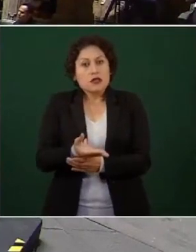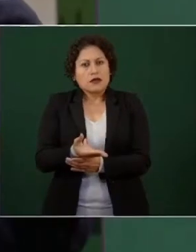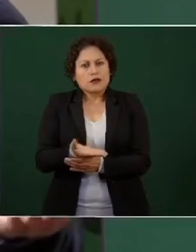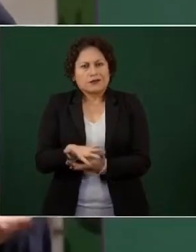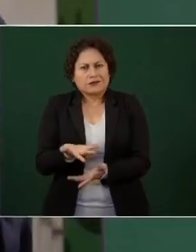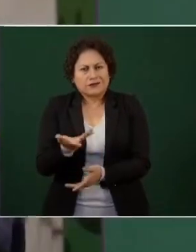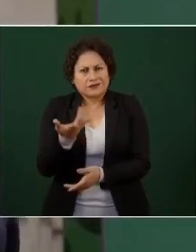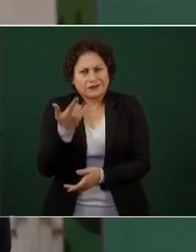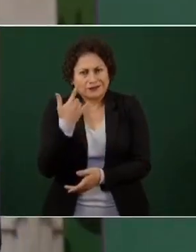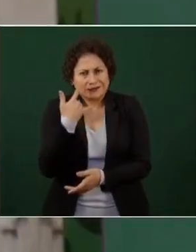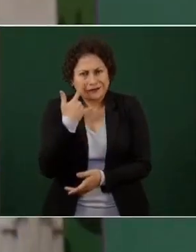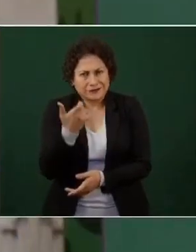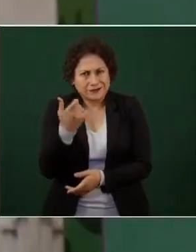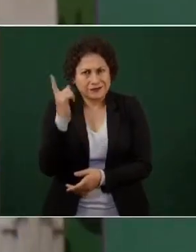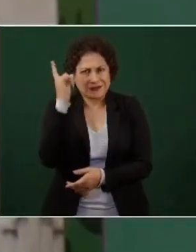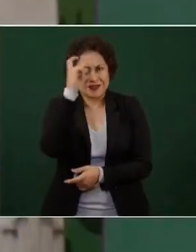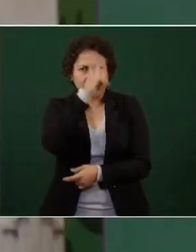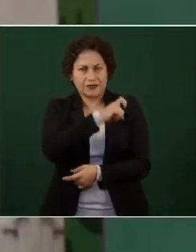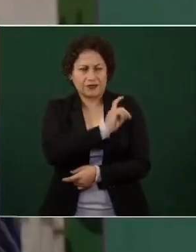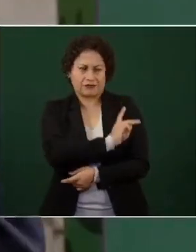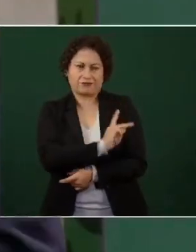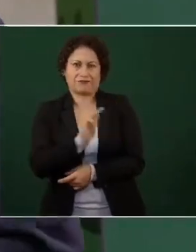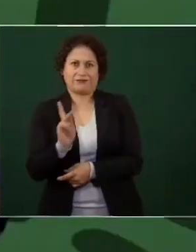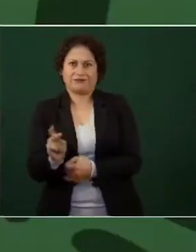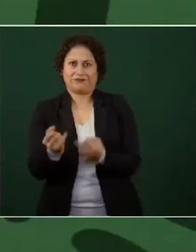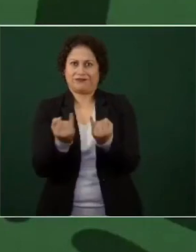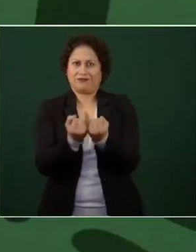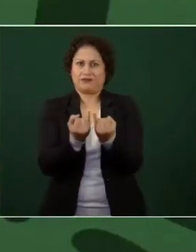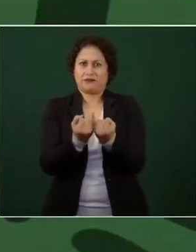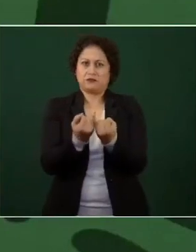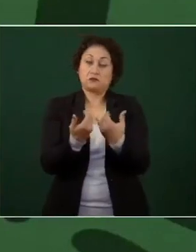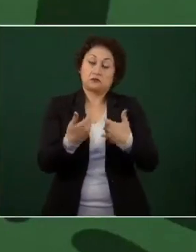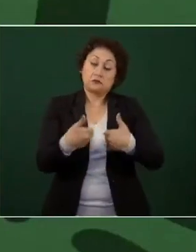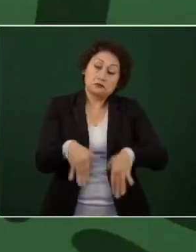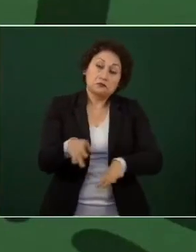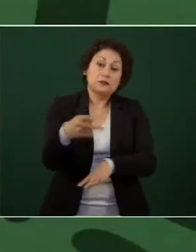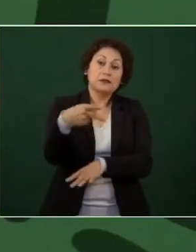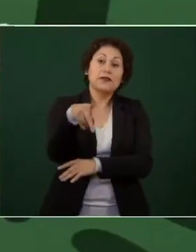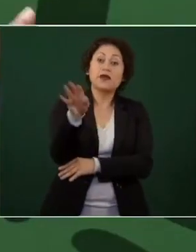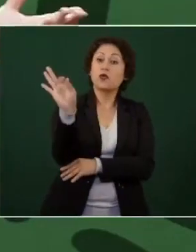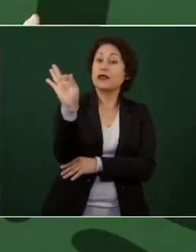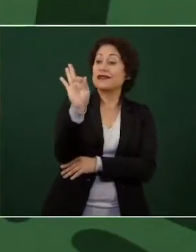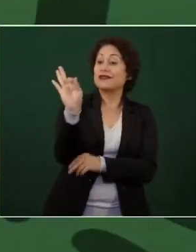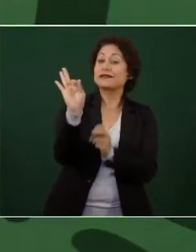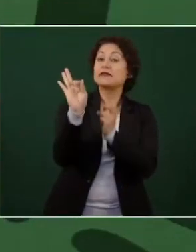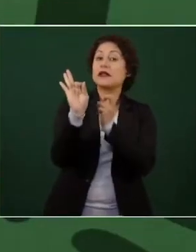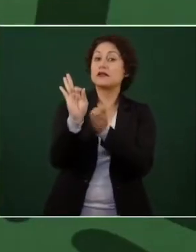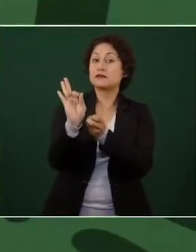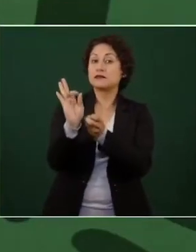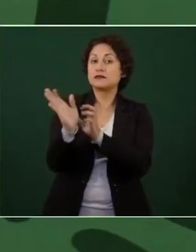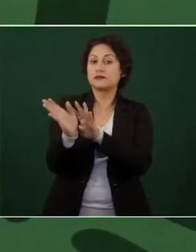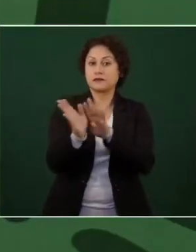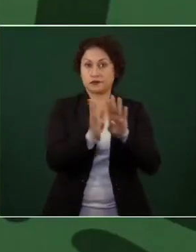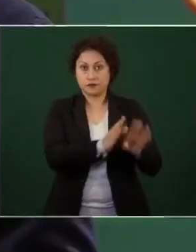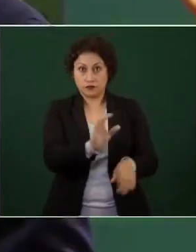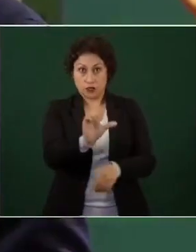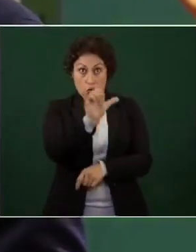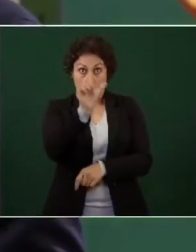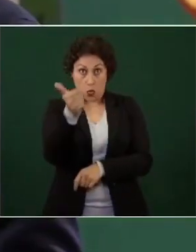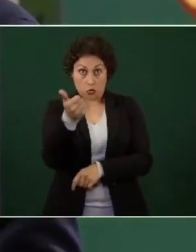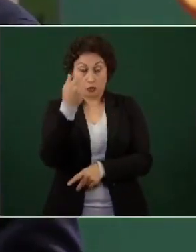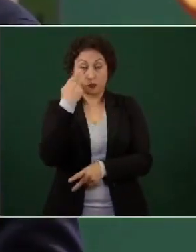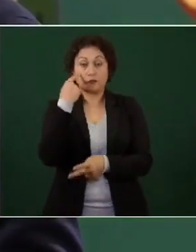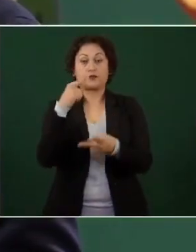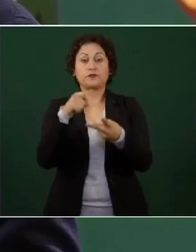Pero existe esa posibilidad. La segunda, pues es que sí esté involucrado